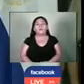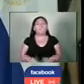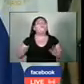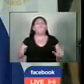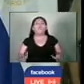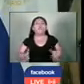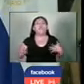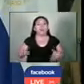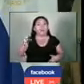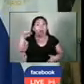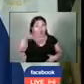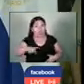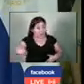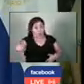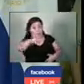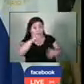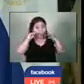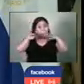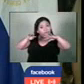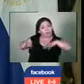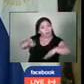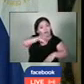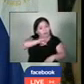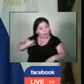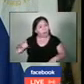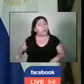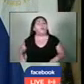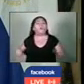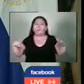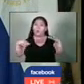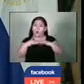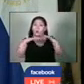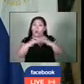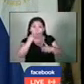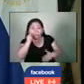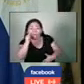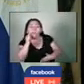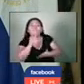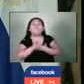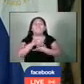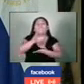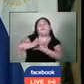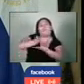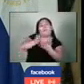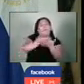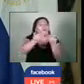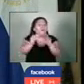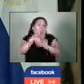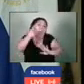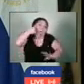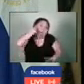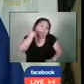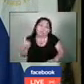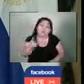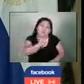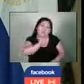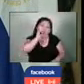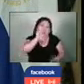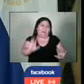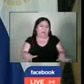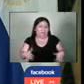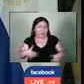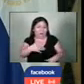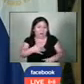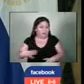va ver no solo el pueblo salvadoreño, sino que lo va a ver en este caso sus mascotas. Hay gente que dice, bueno, pero, presidente, ¿no